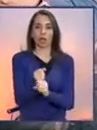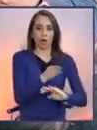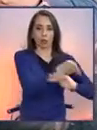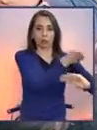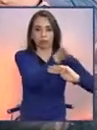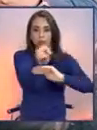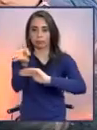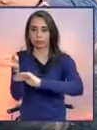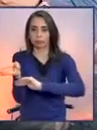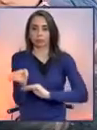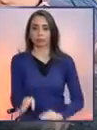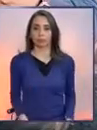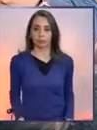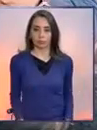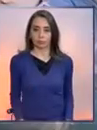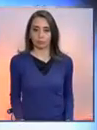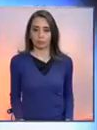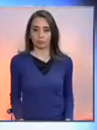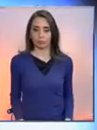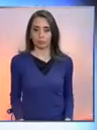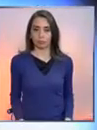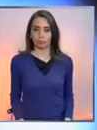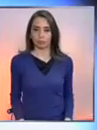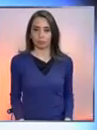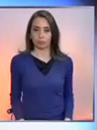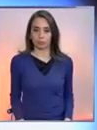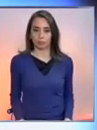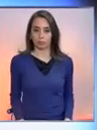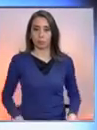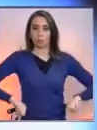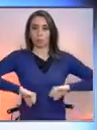en terreno. En prisión preventiva. Quedó...